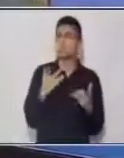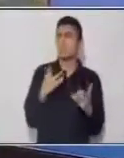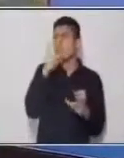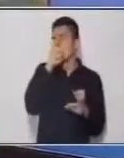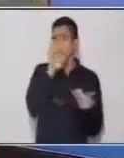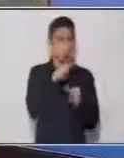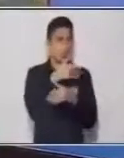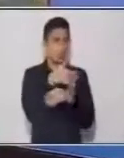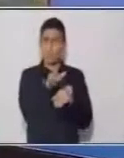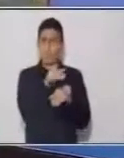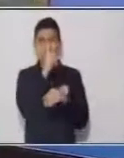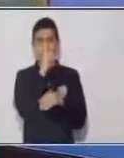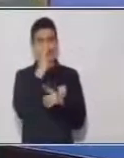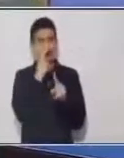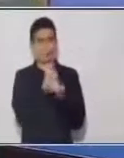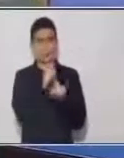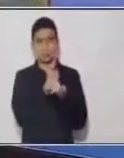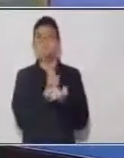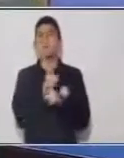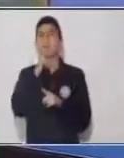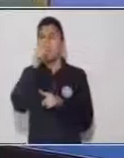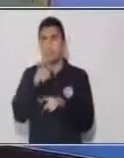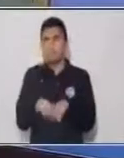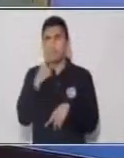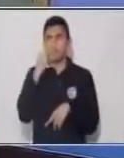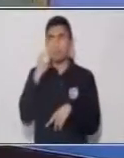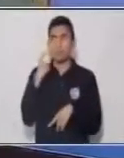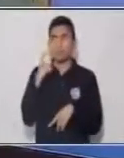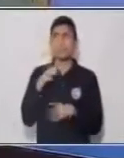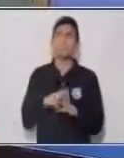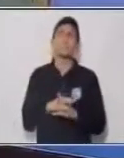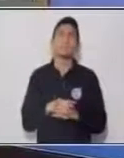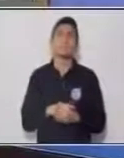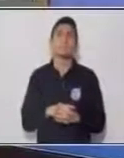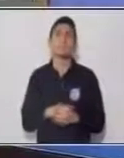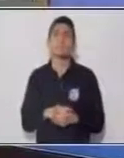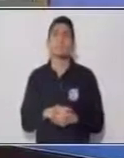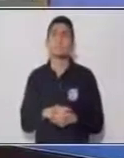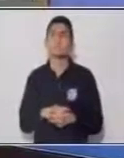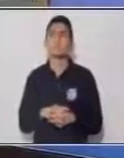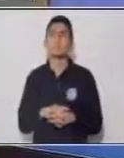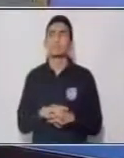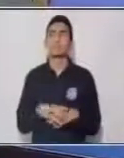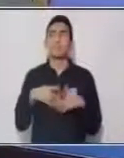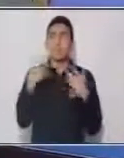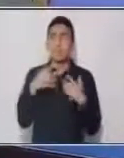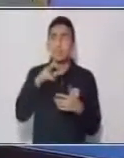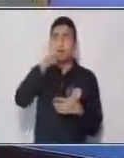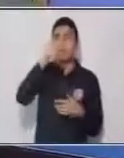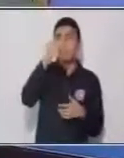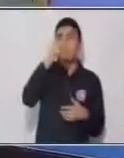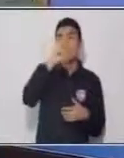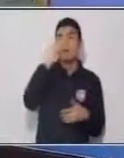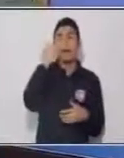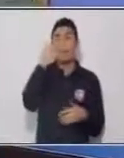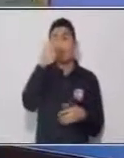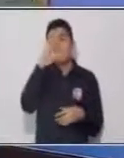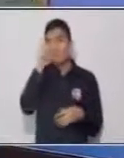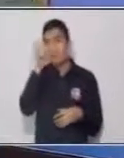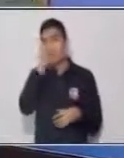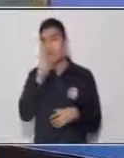no quedan exactas, solo nos quedan indicadas. Las variables, como